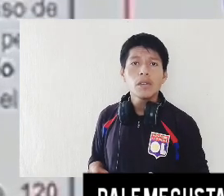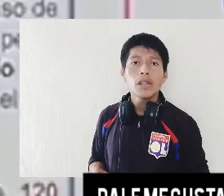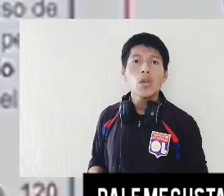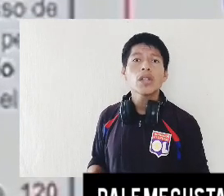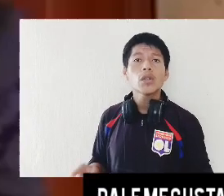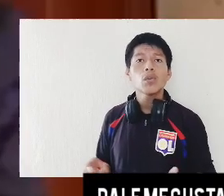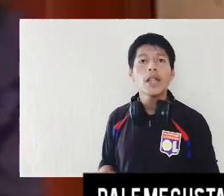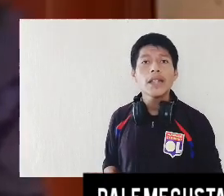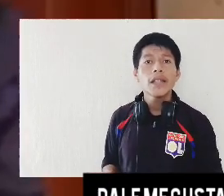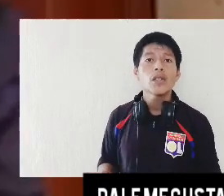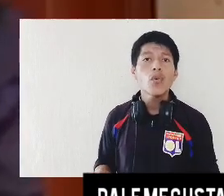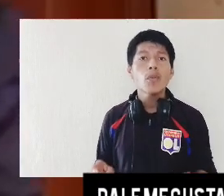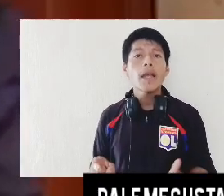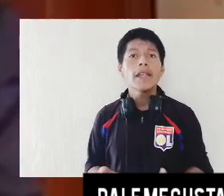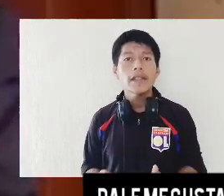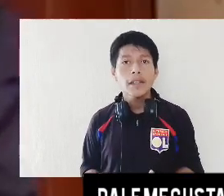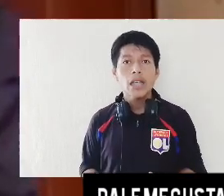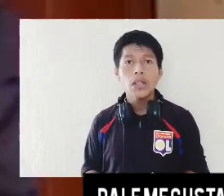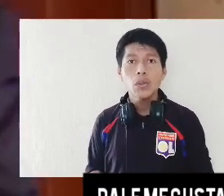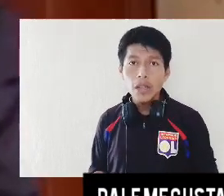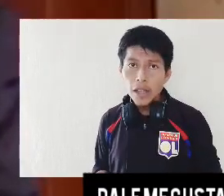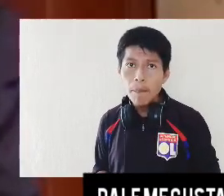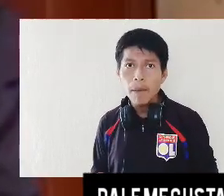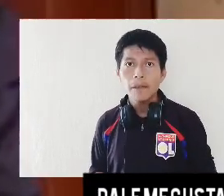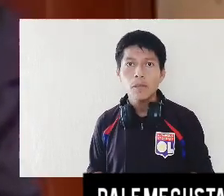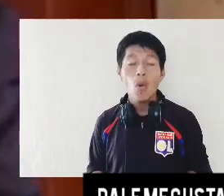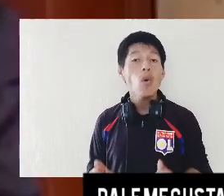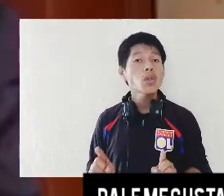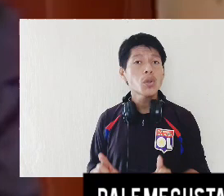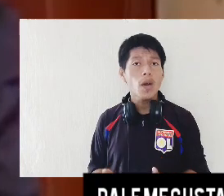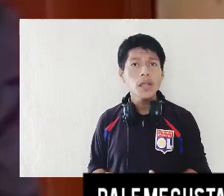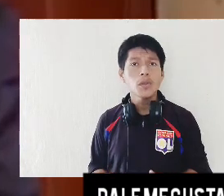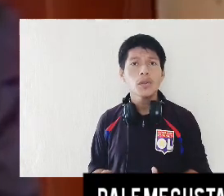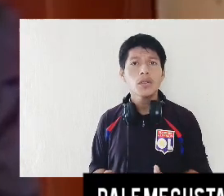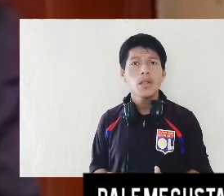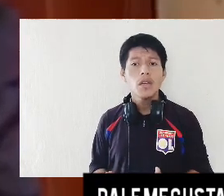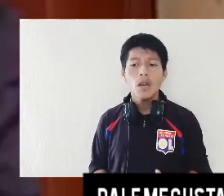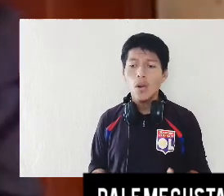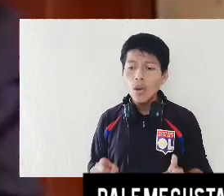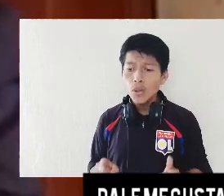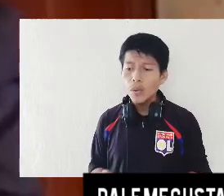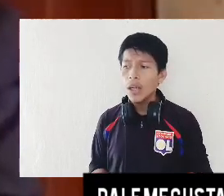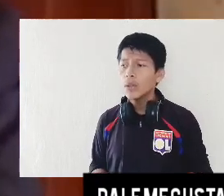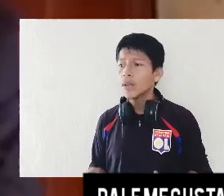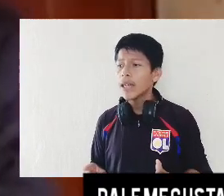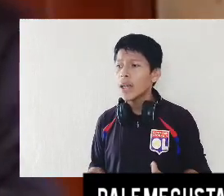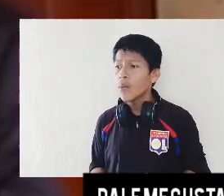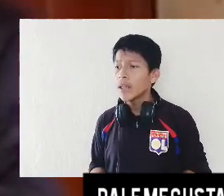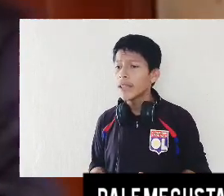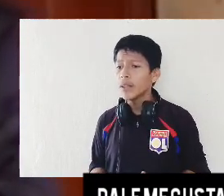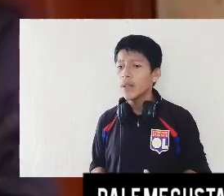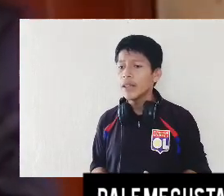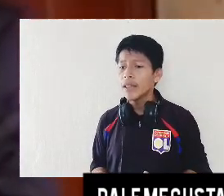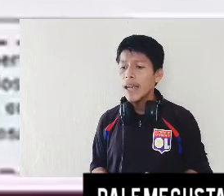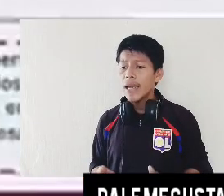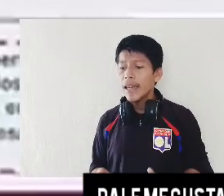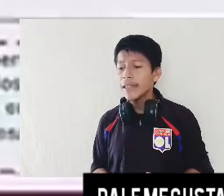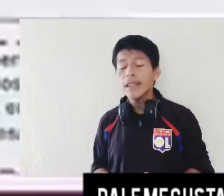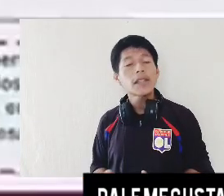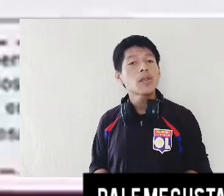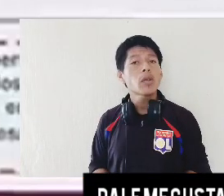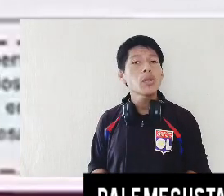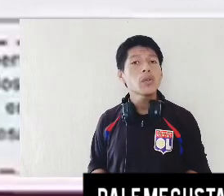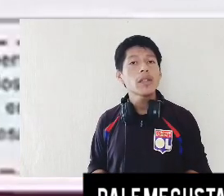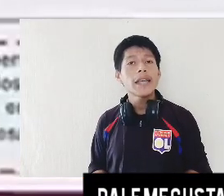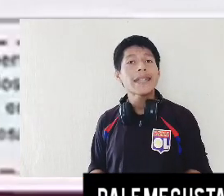desaparición de los estudiantes normalistas de Ayotzinapa. 8 años, 8 años que el cual, señores,